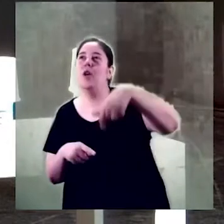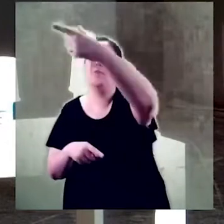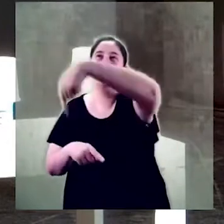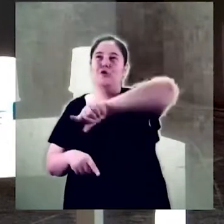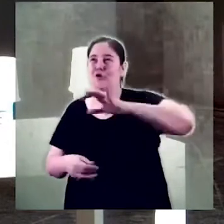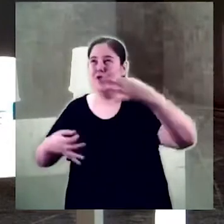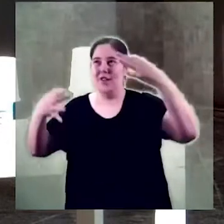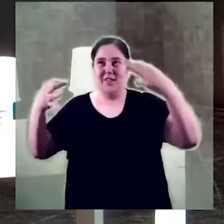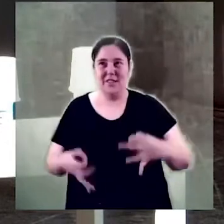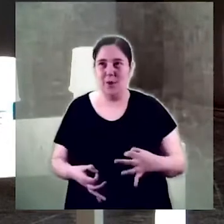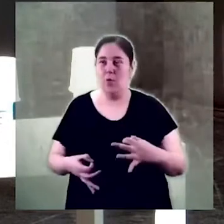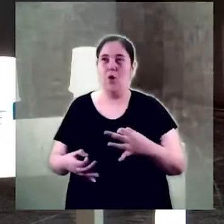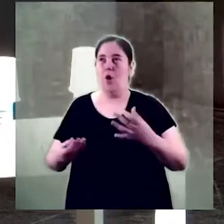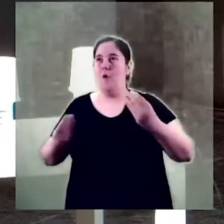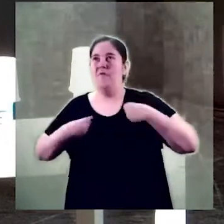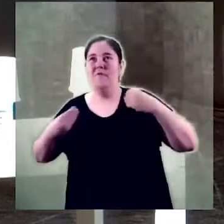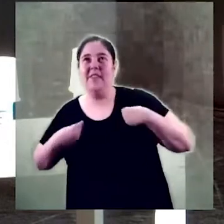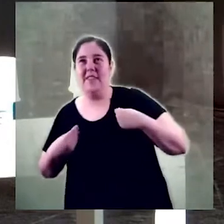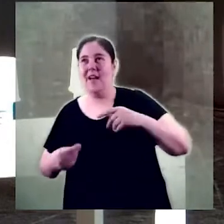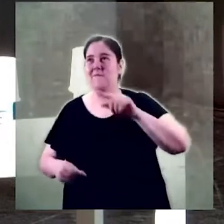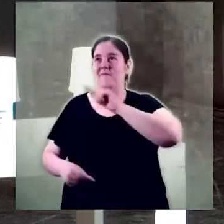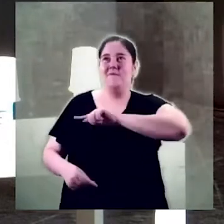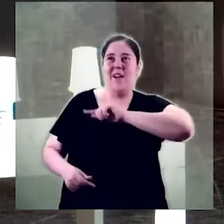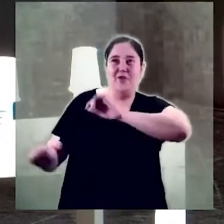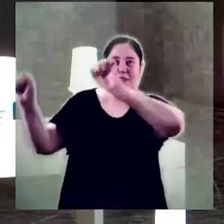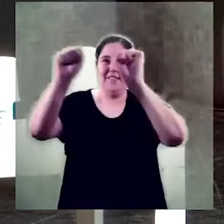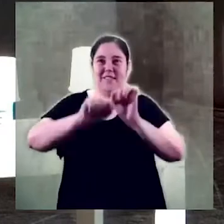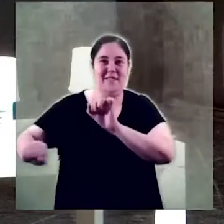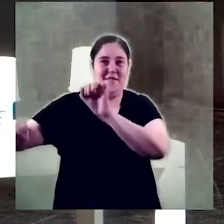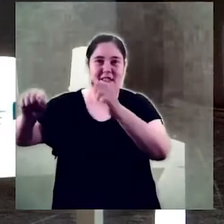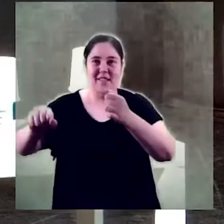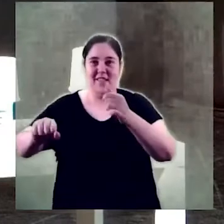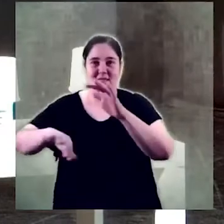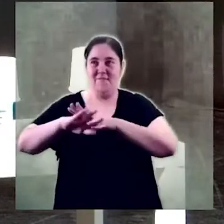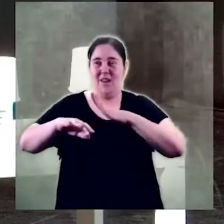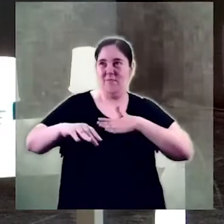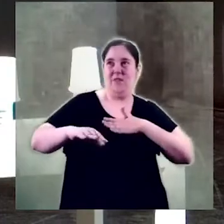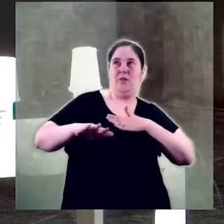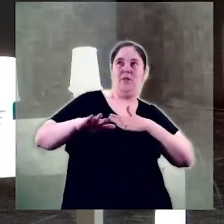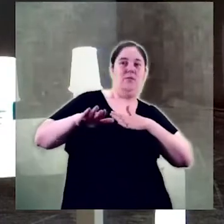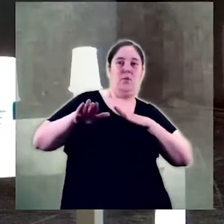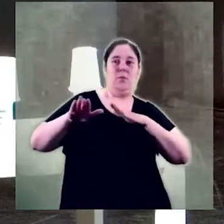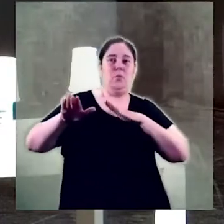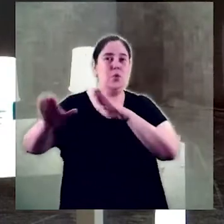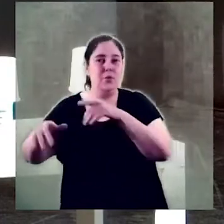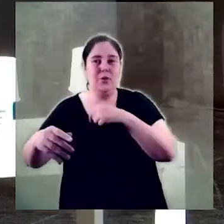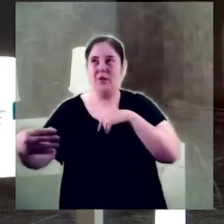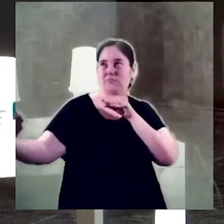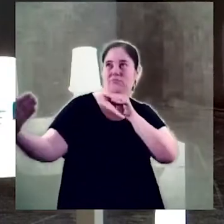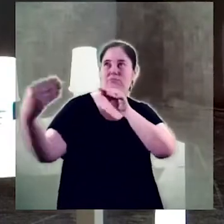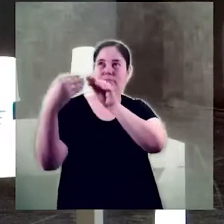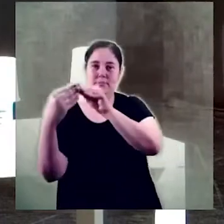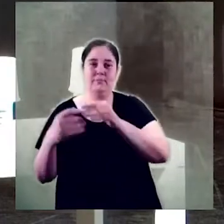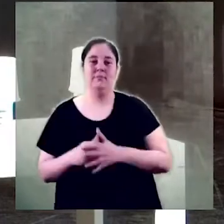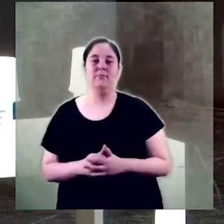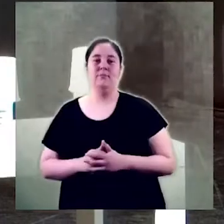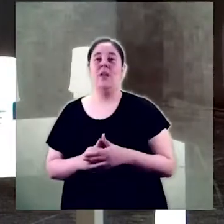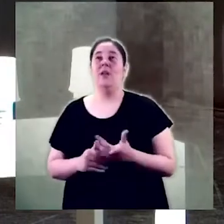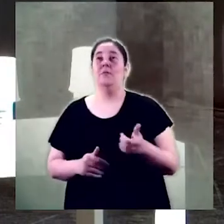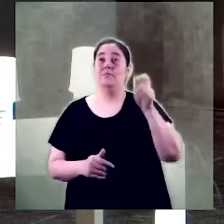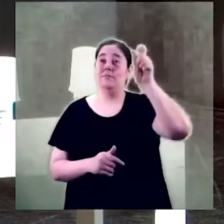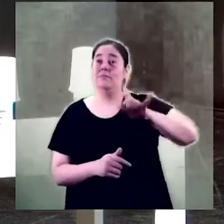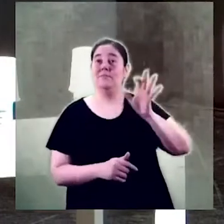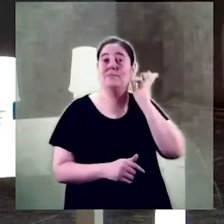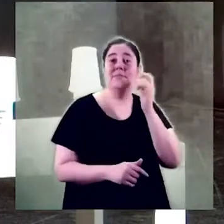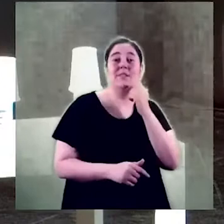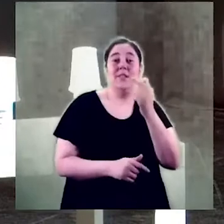cosas de la vida que para mí también son importantes. Decía una teórica que nos gusta mucho leer que vivimos